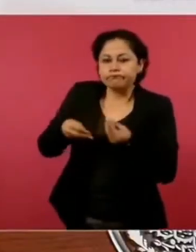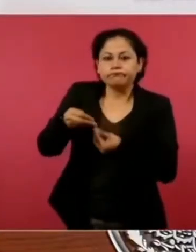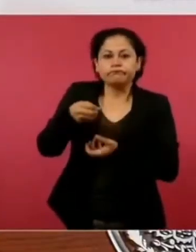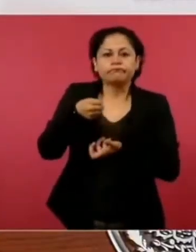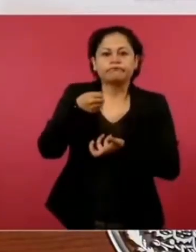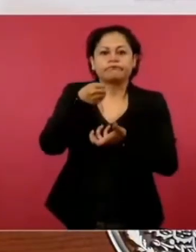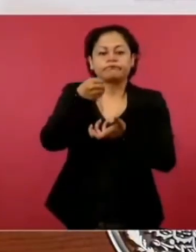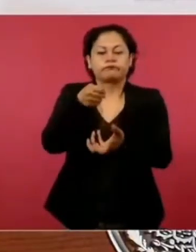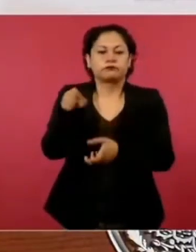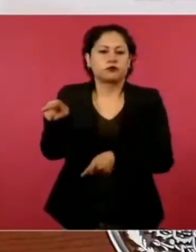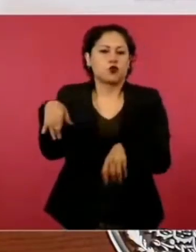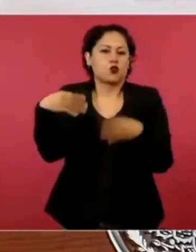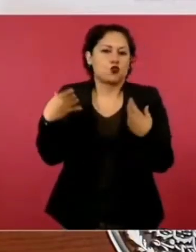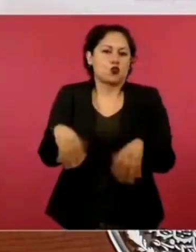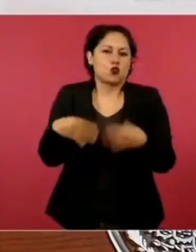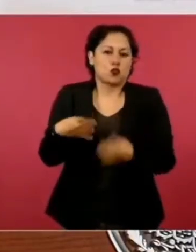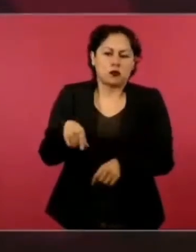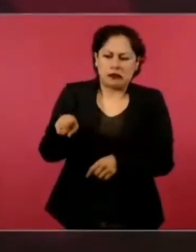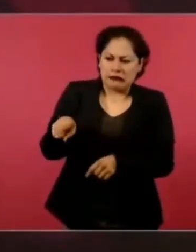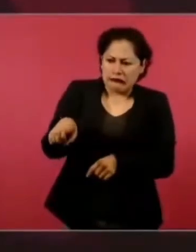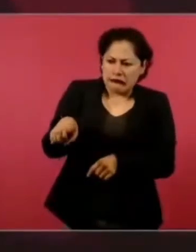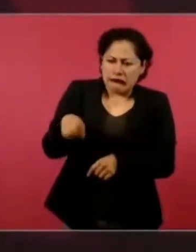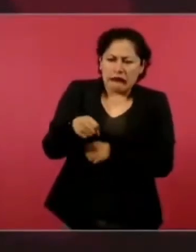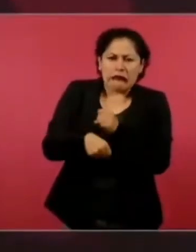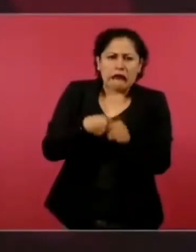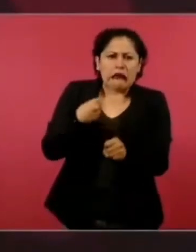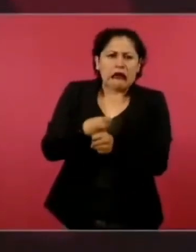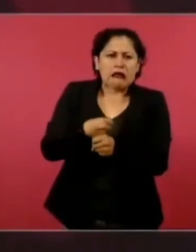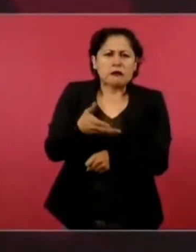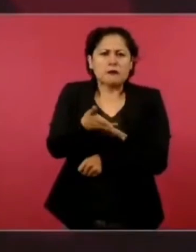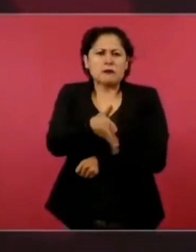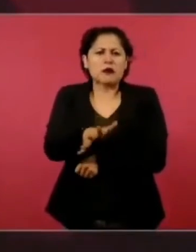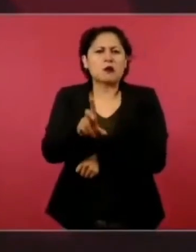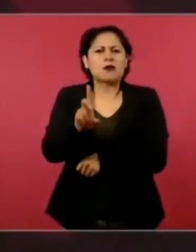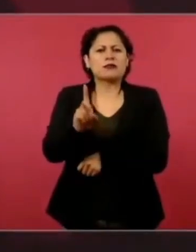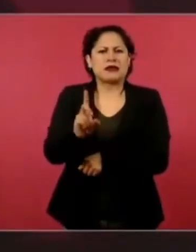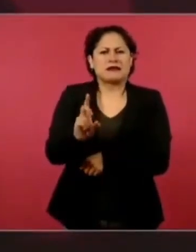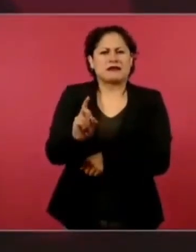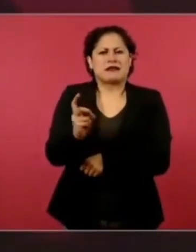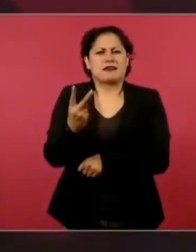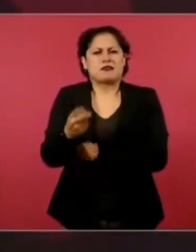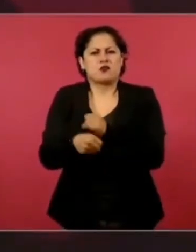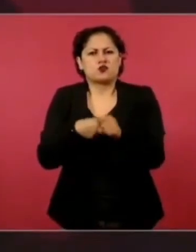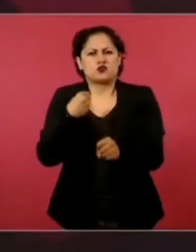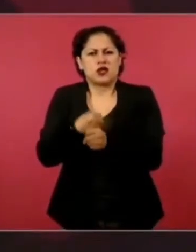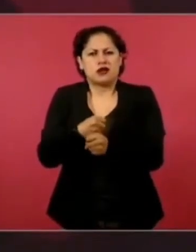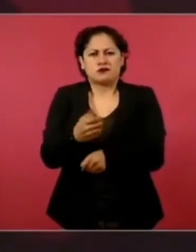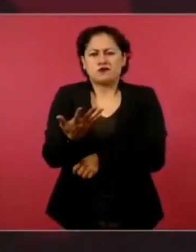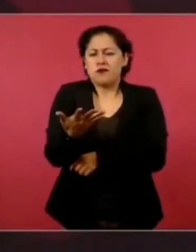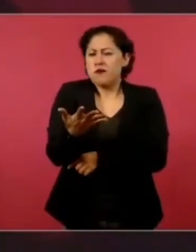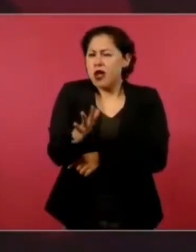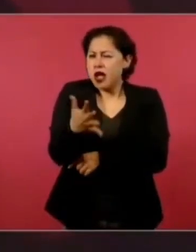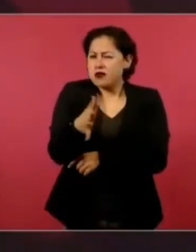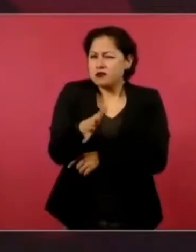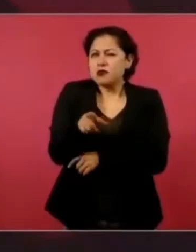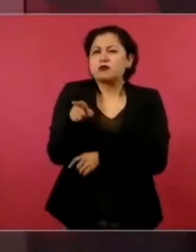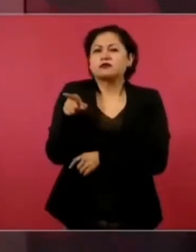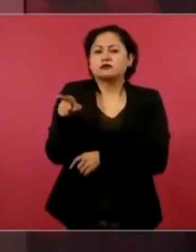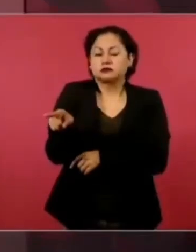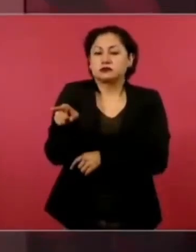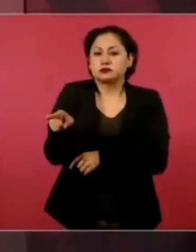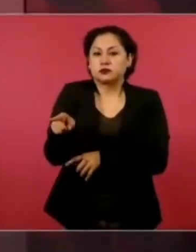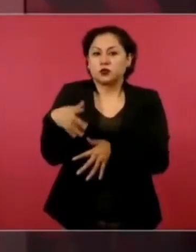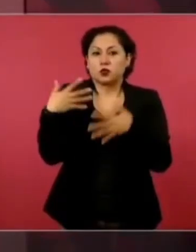Debe tener como 30, 32 años y maneja un presupuesto, bueno,